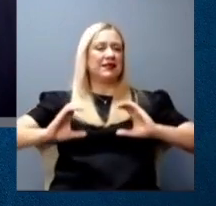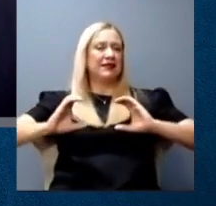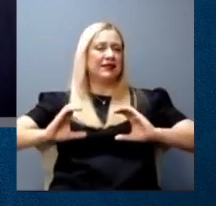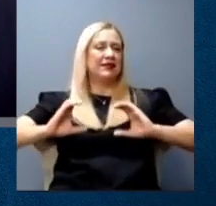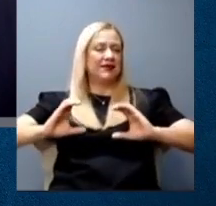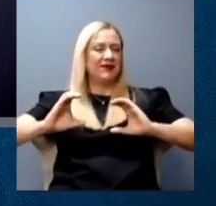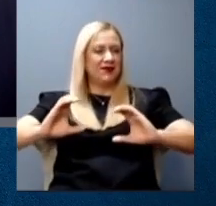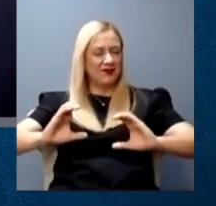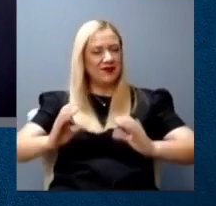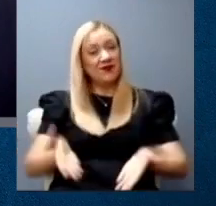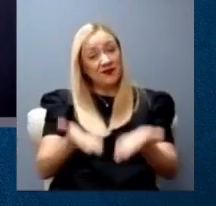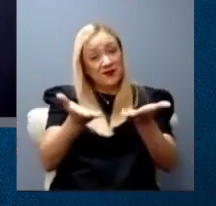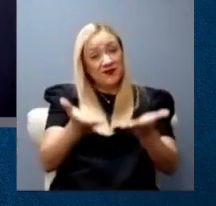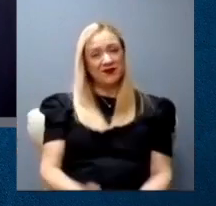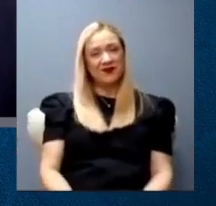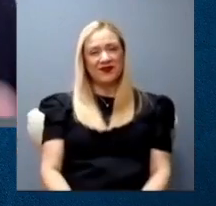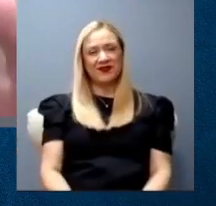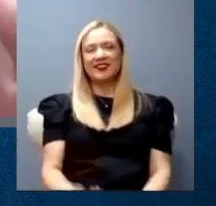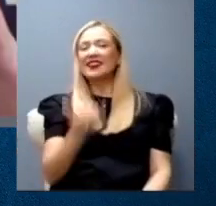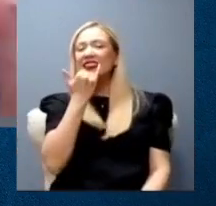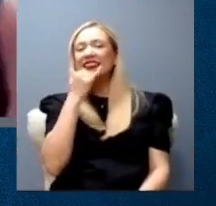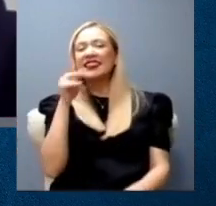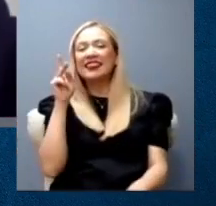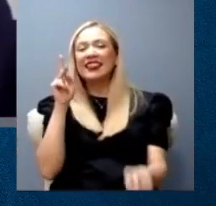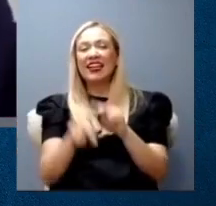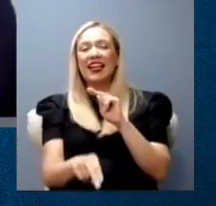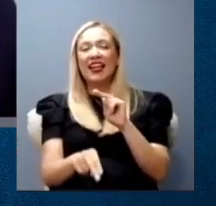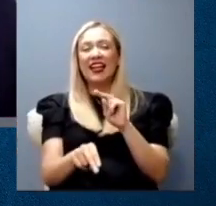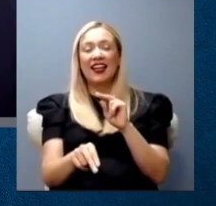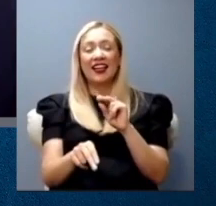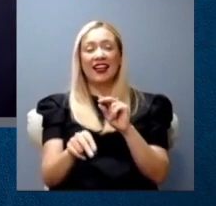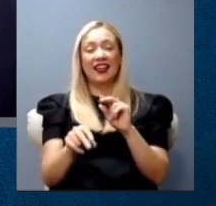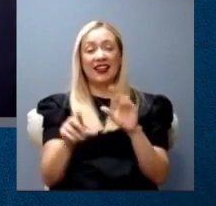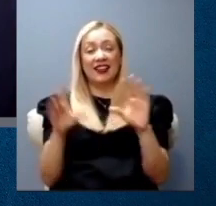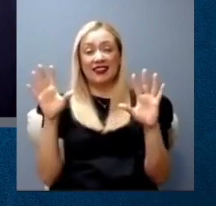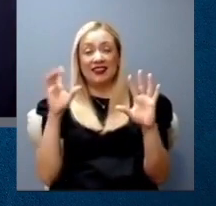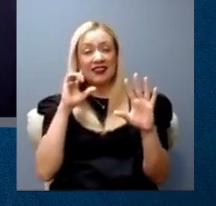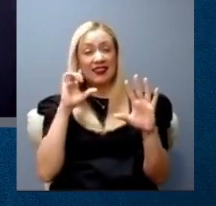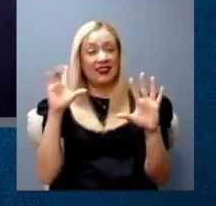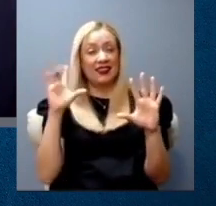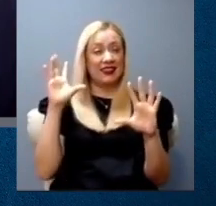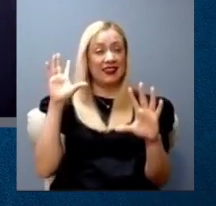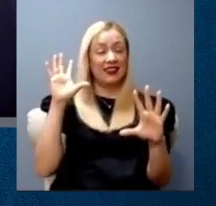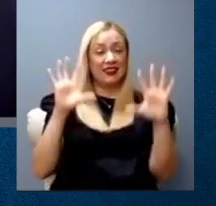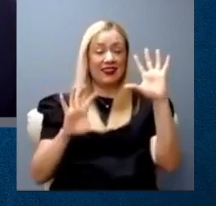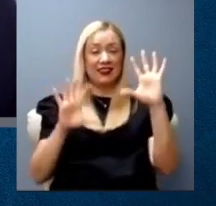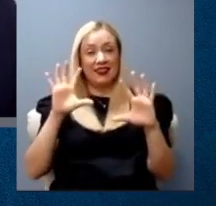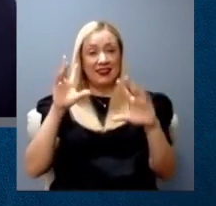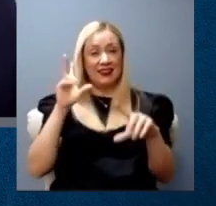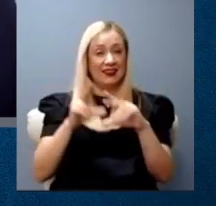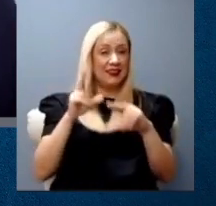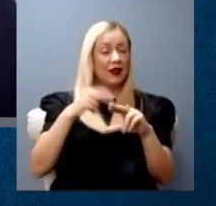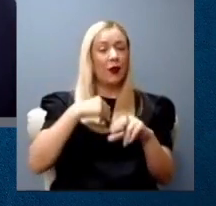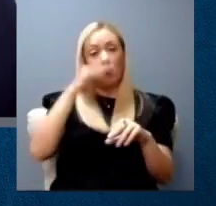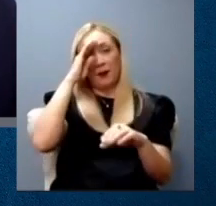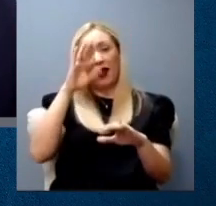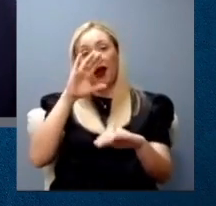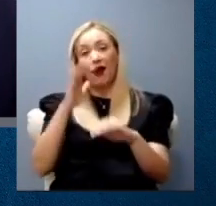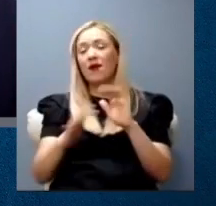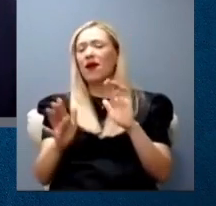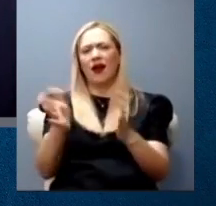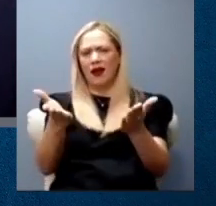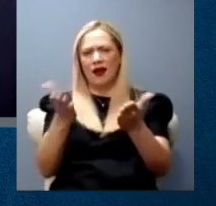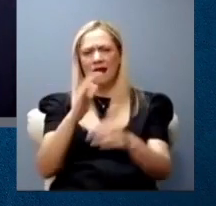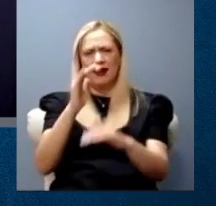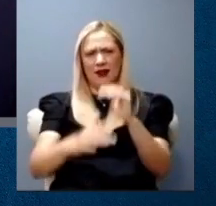Sí, adelante. No, perdón, te interrumpí. Lo que pasa es que se corta un poco tu imagen y pensé que habías concluido, pero por favor concluye con